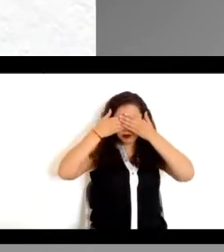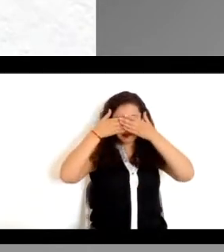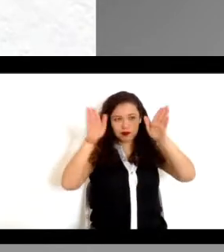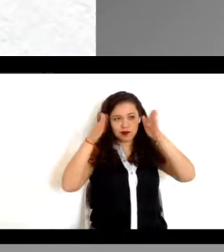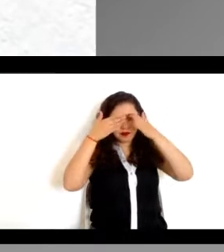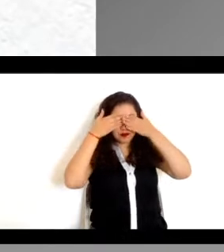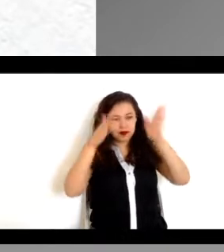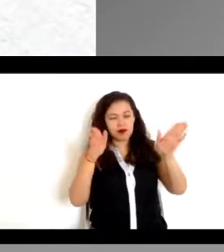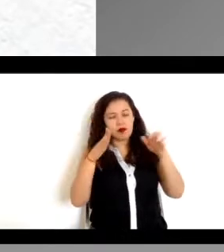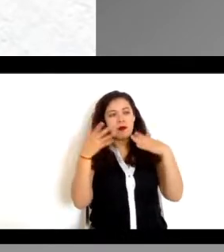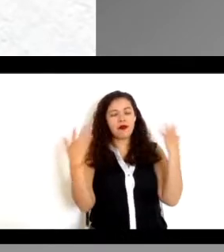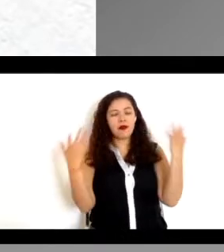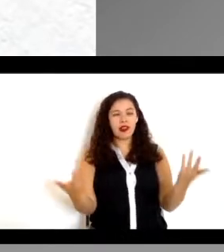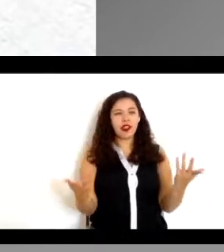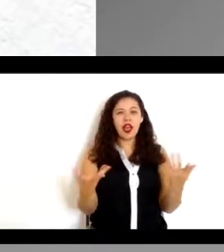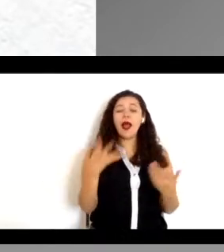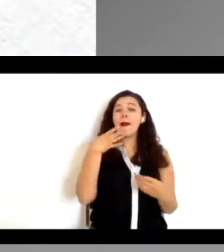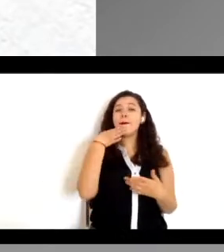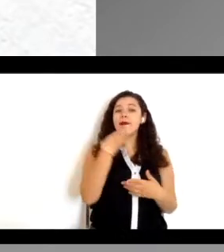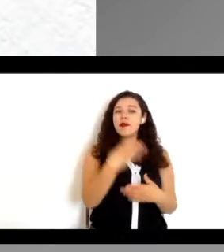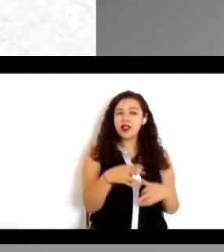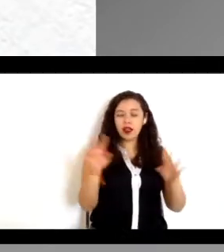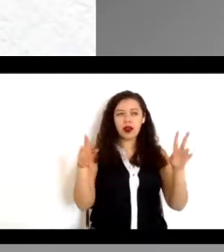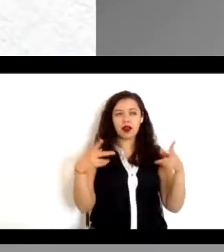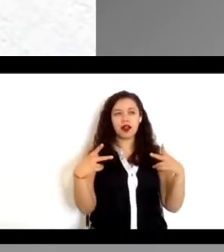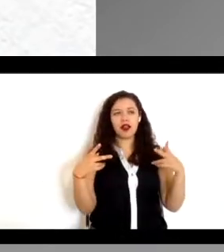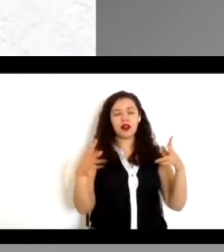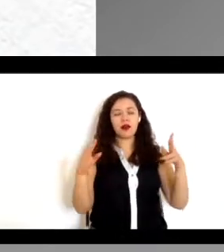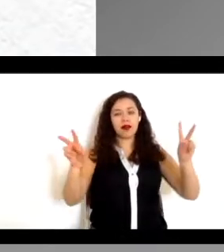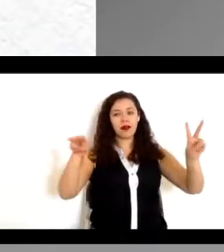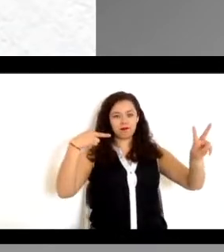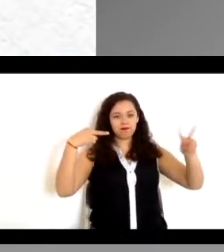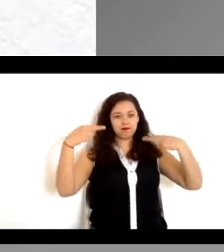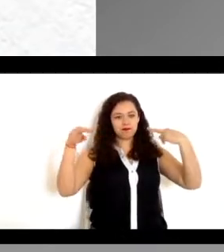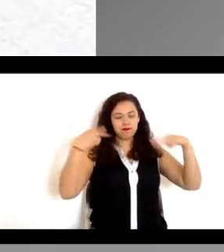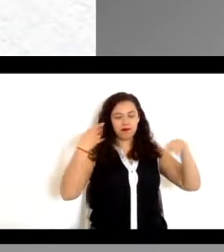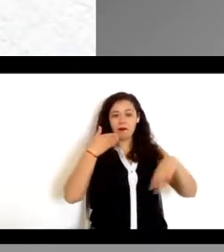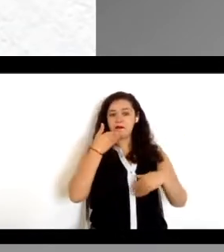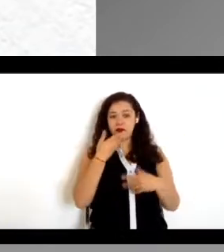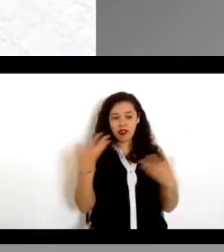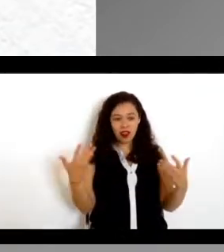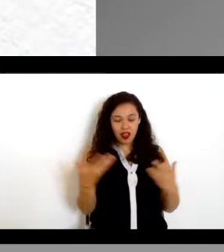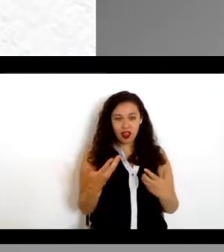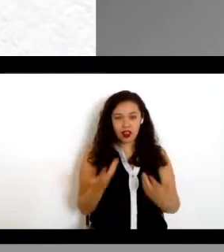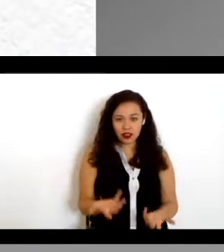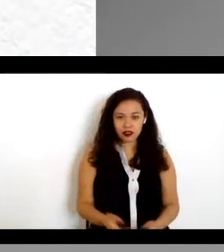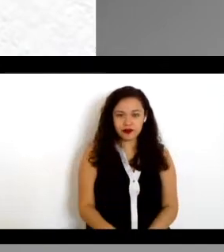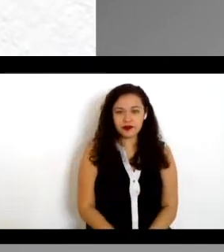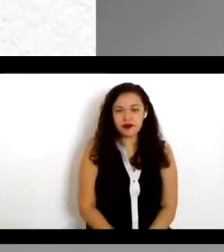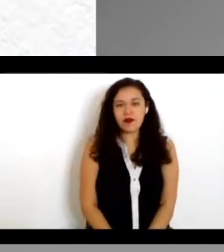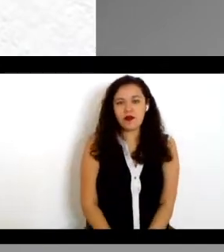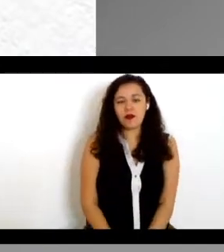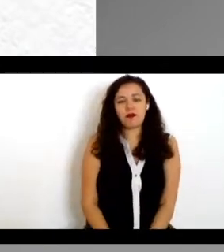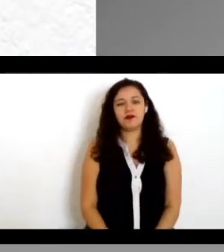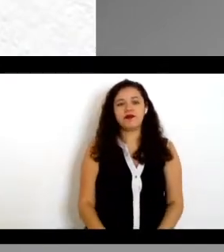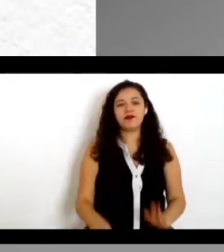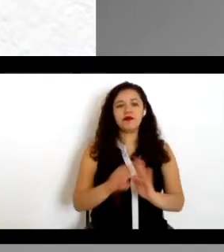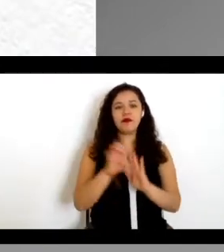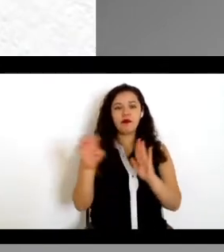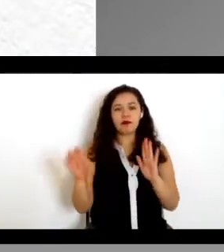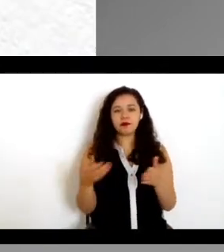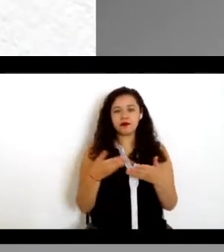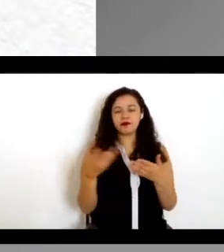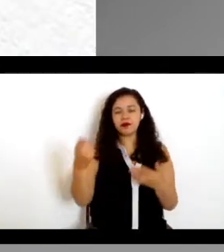educación para que se confluya esto. Ese es el punto. Si, por ejemplo, si te das cuenta ahorita a